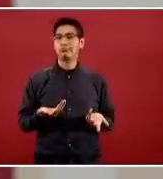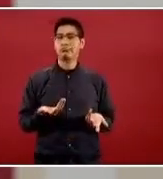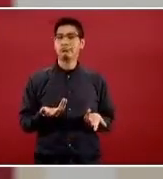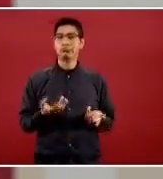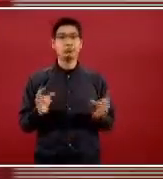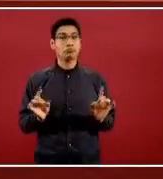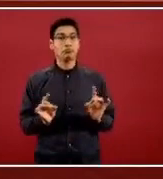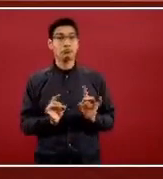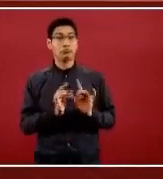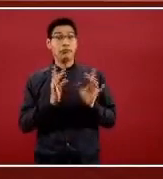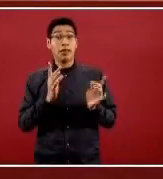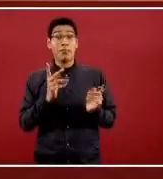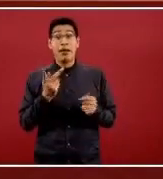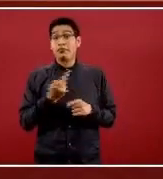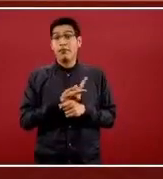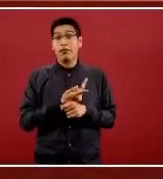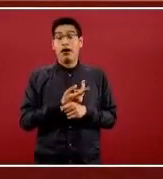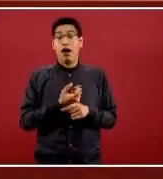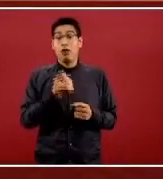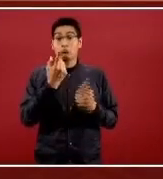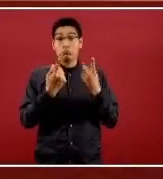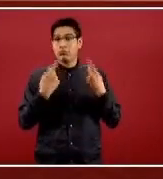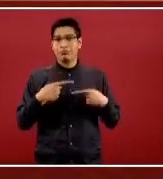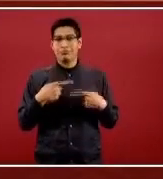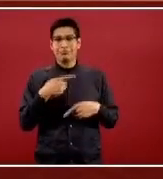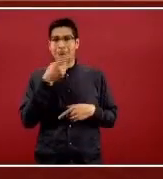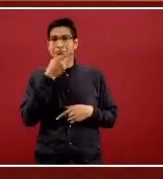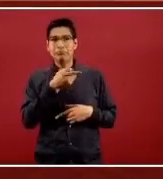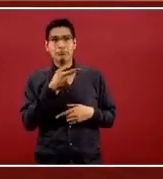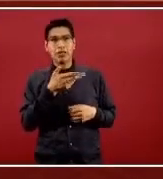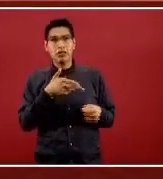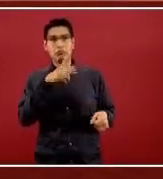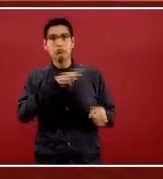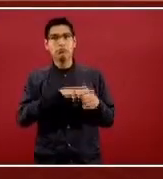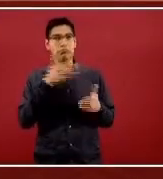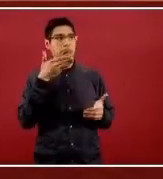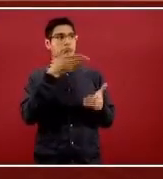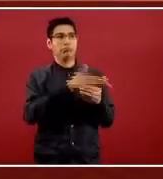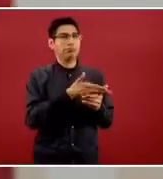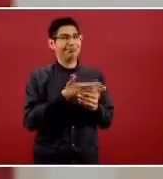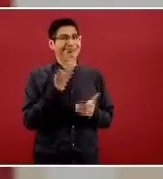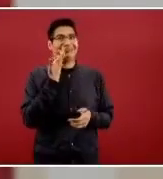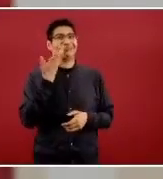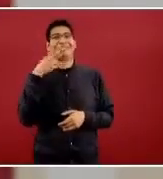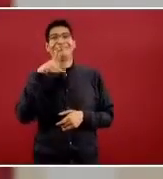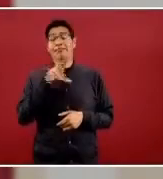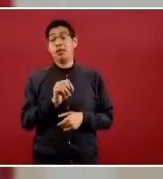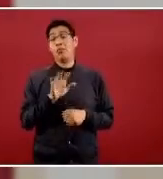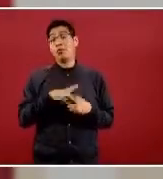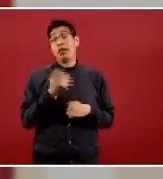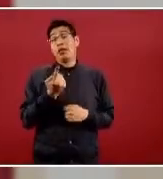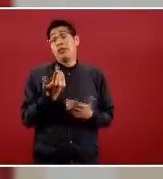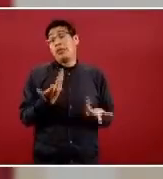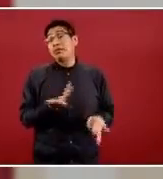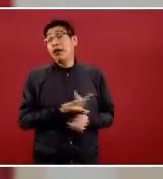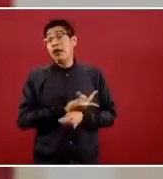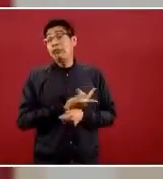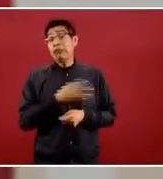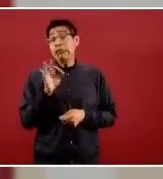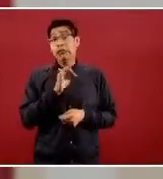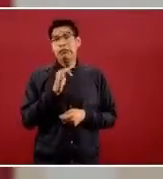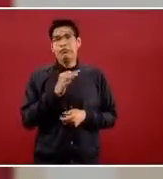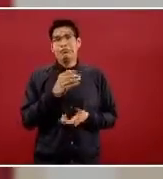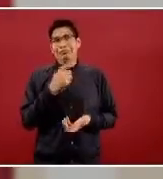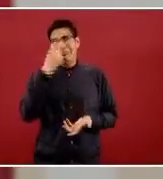situación no acude a los servicios de salud porque o no lo cree conveniente o porque está siguiendo